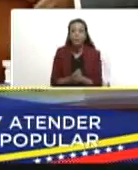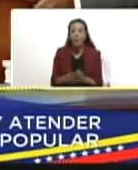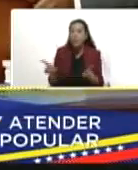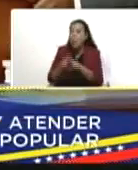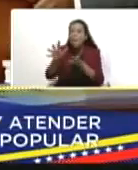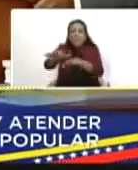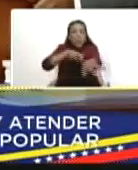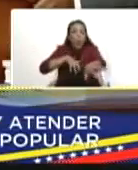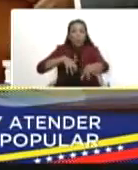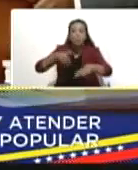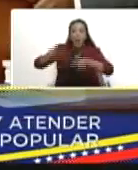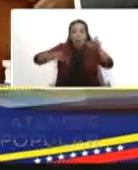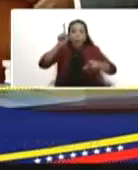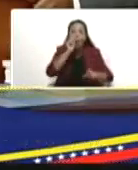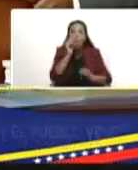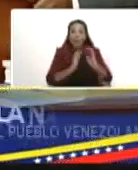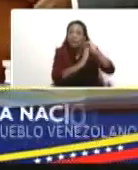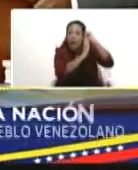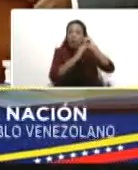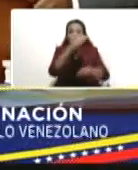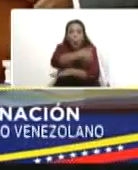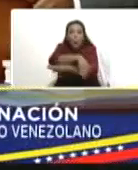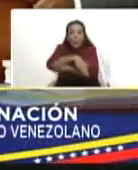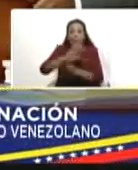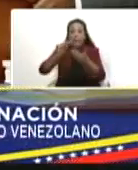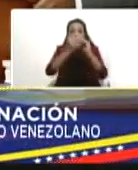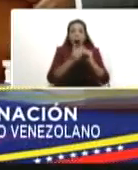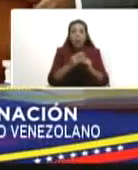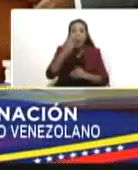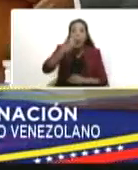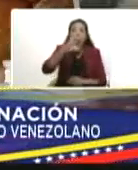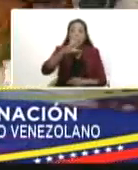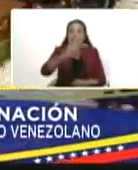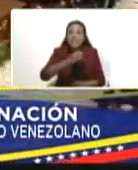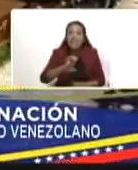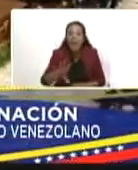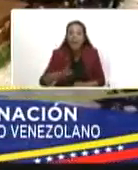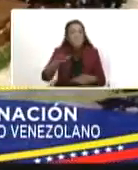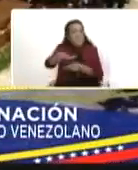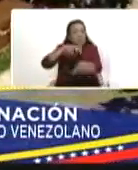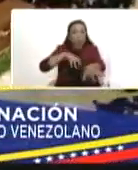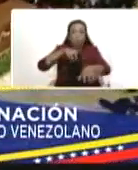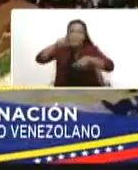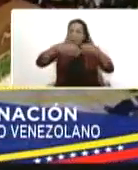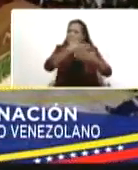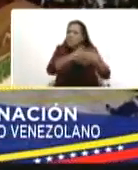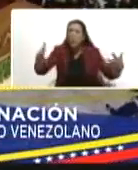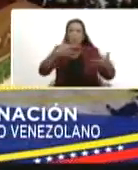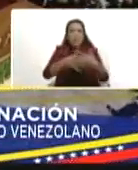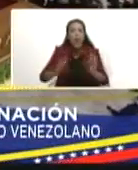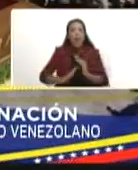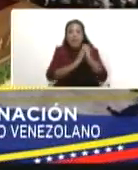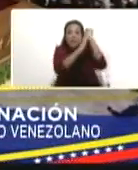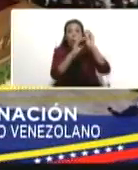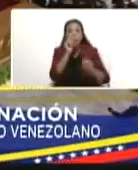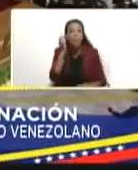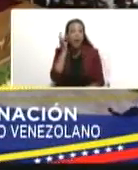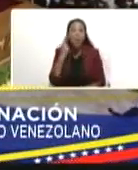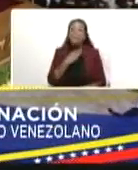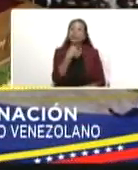jefes jefas de calle comunidad millones de líderes lizas